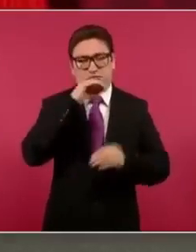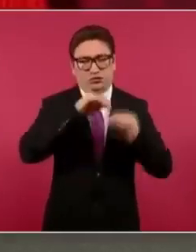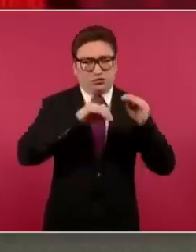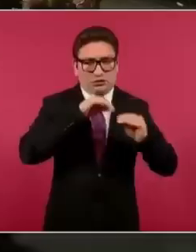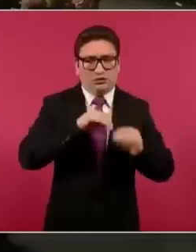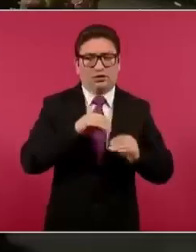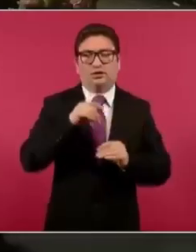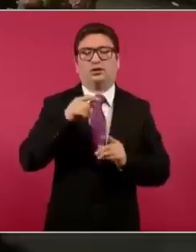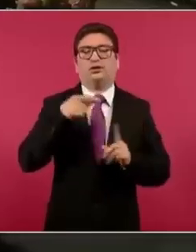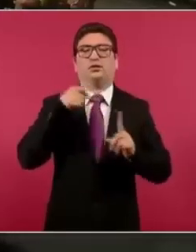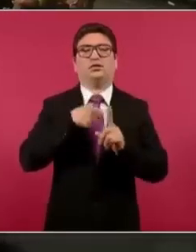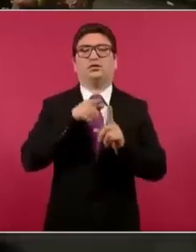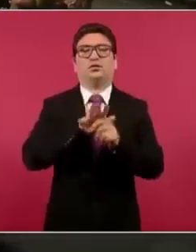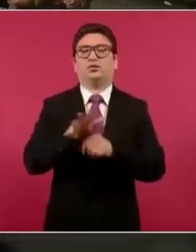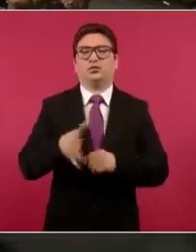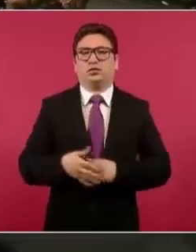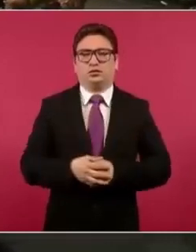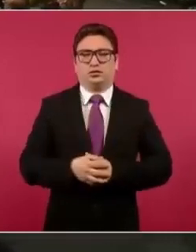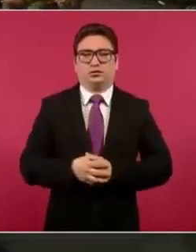de